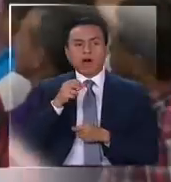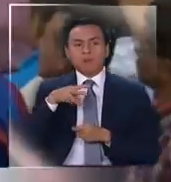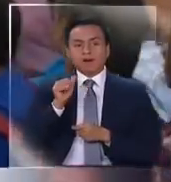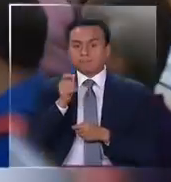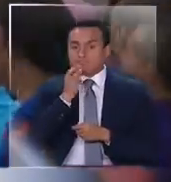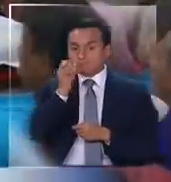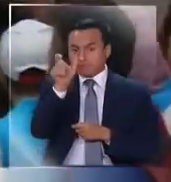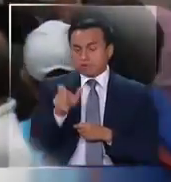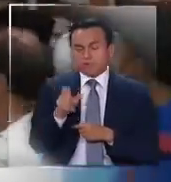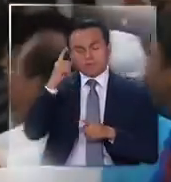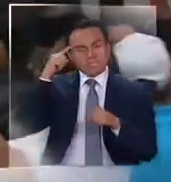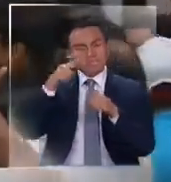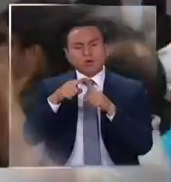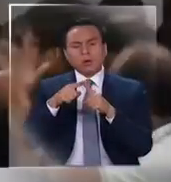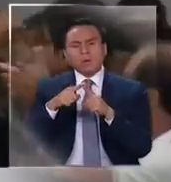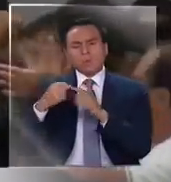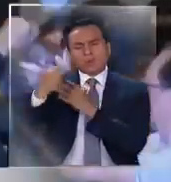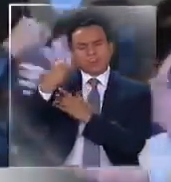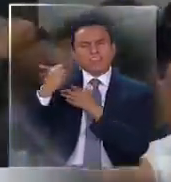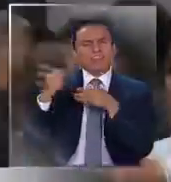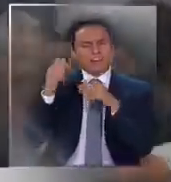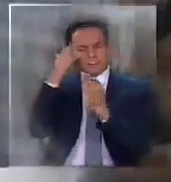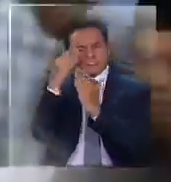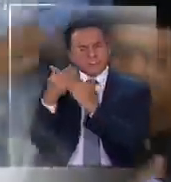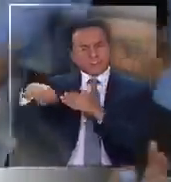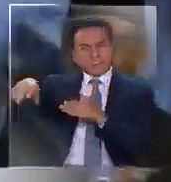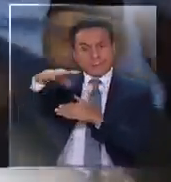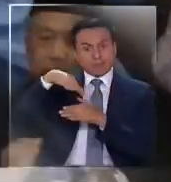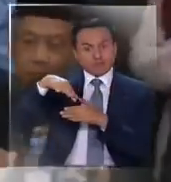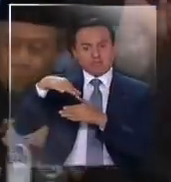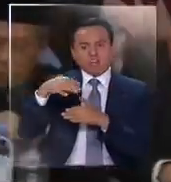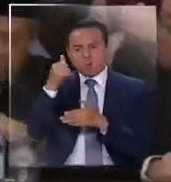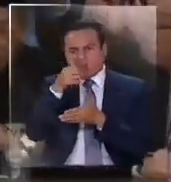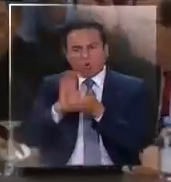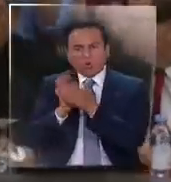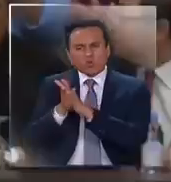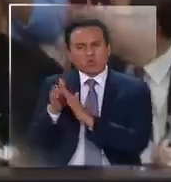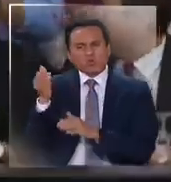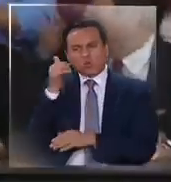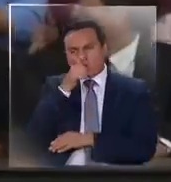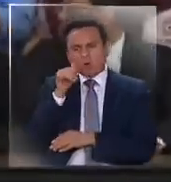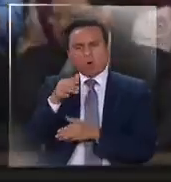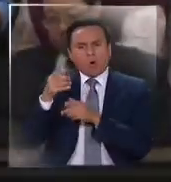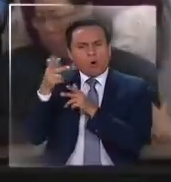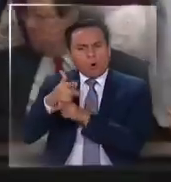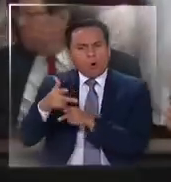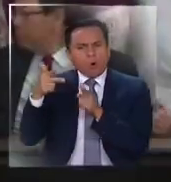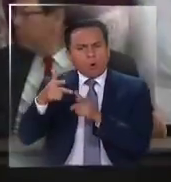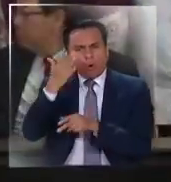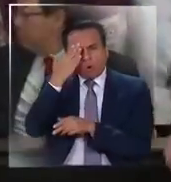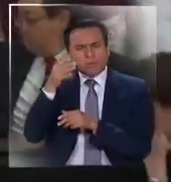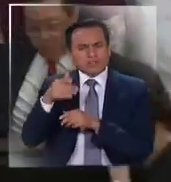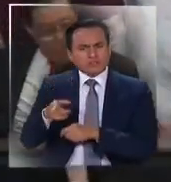su objetivo era sacar del poder a un frente que considera corrupto y opresor.